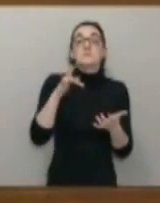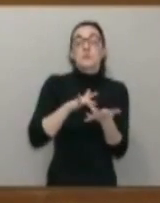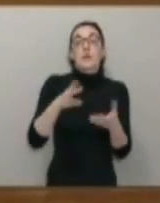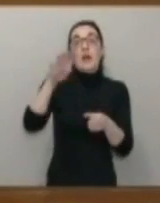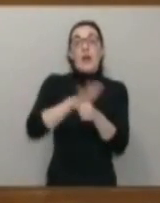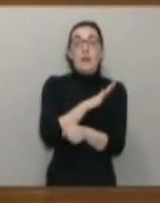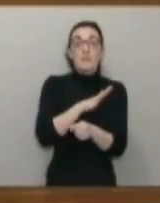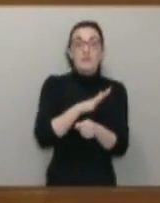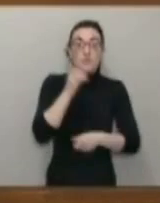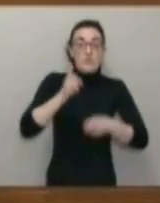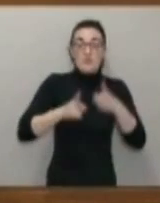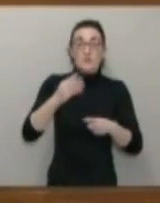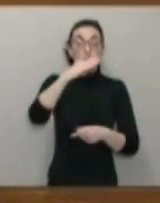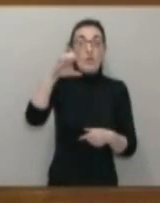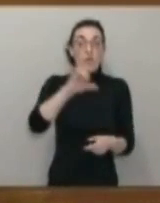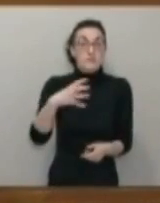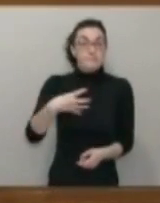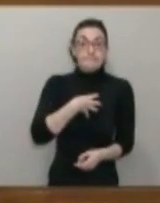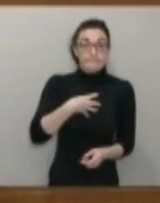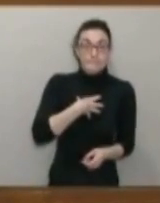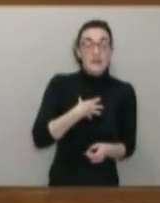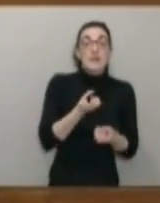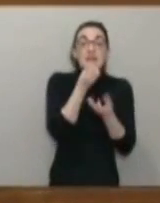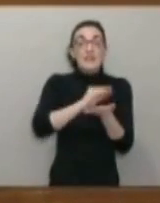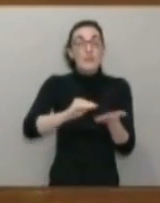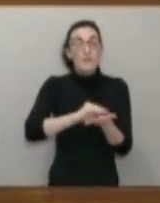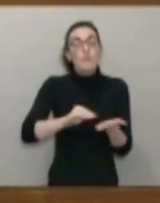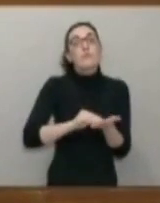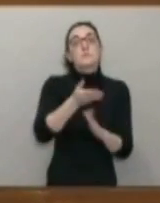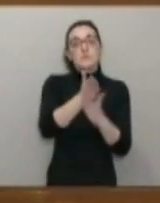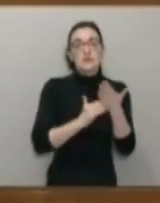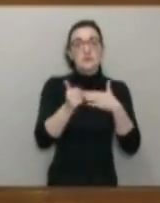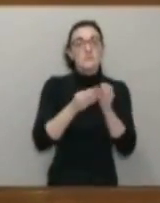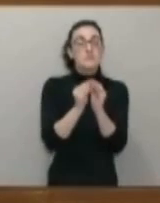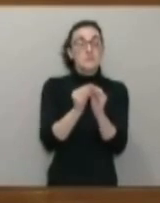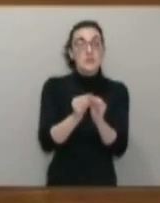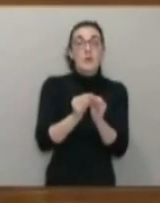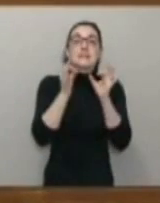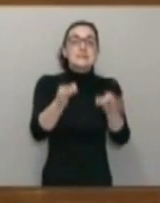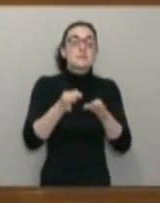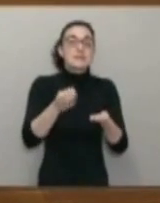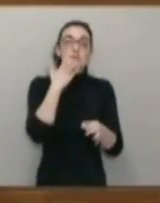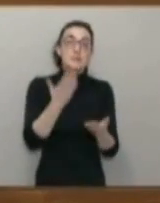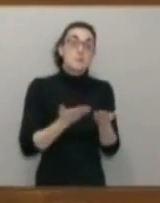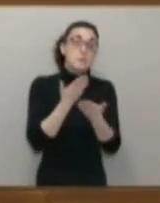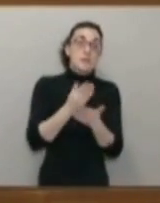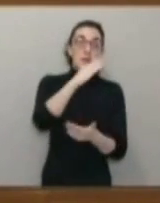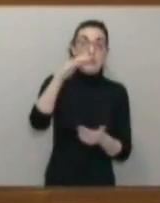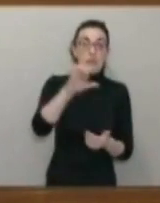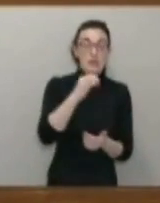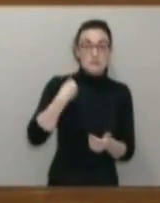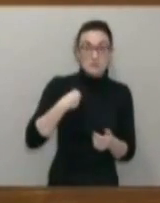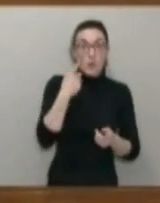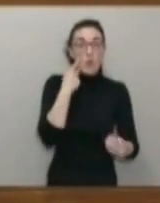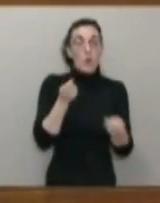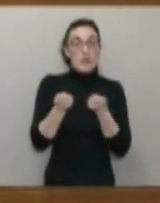de decisión del propio CES. Los informes, por su parte, son elaborados a instancias del propio CES, coordinados